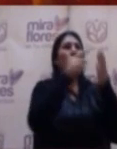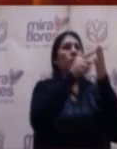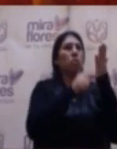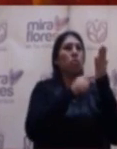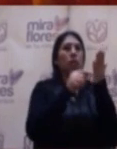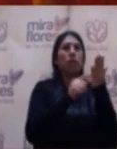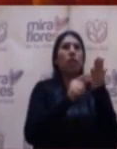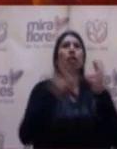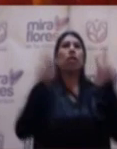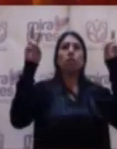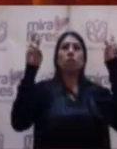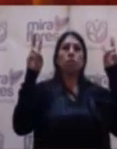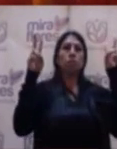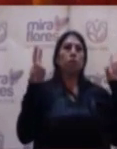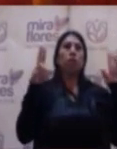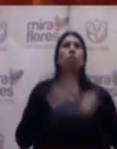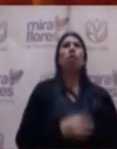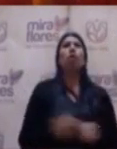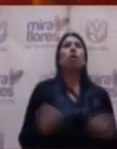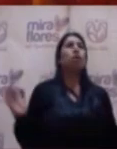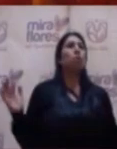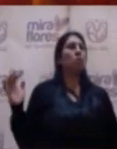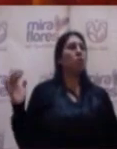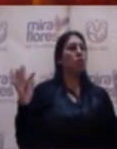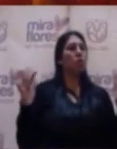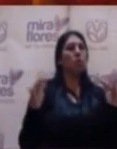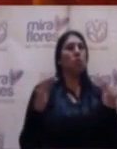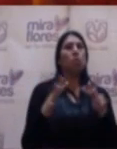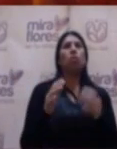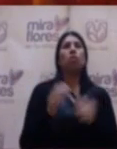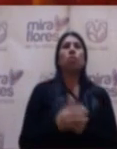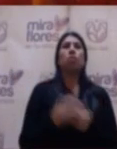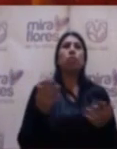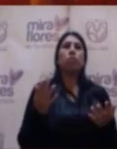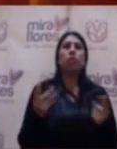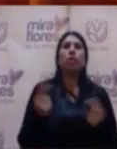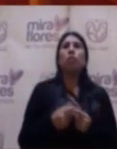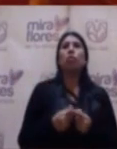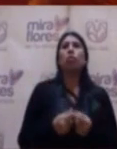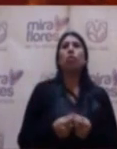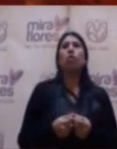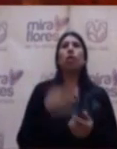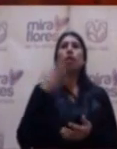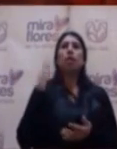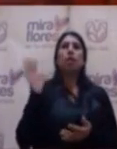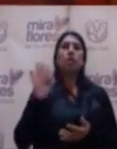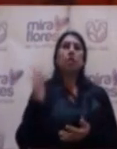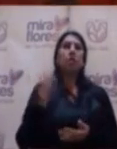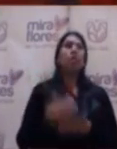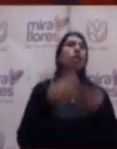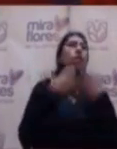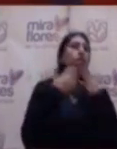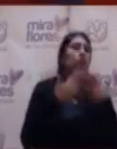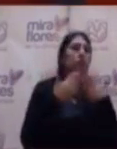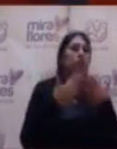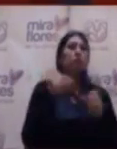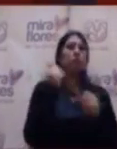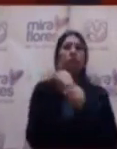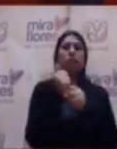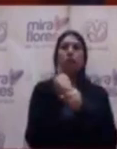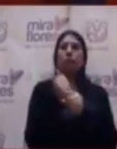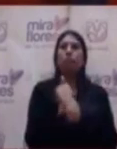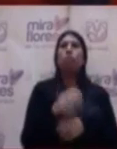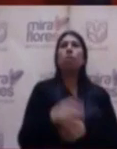y es un tema que nos convoca para, de alguna manera, despedir y agradecer el trabajo realizado